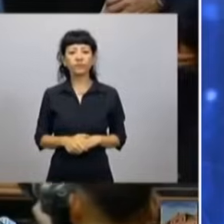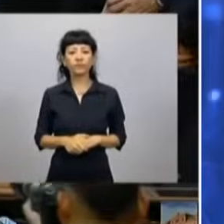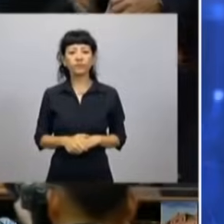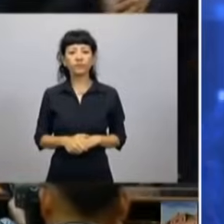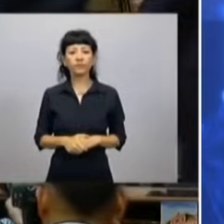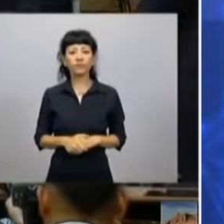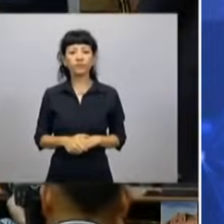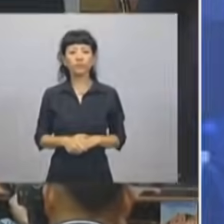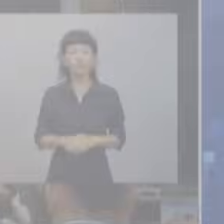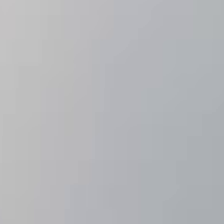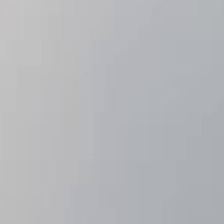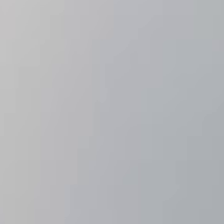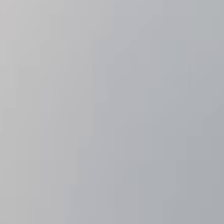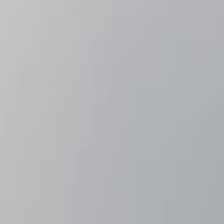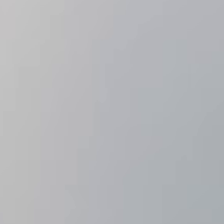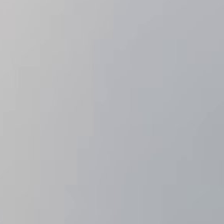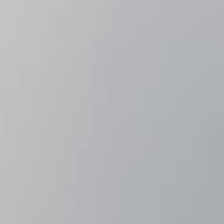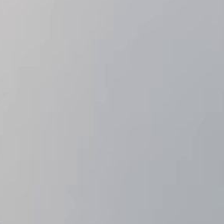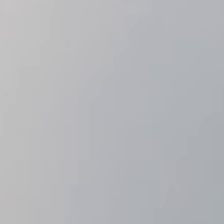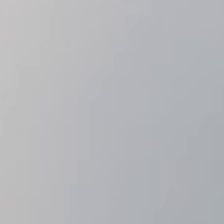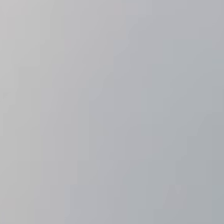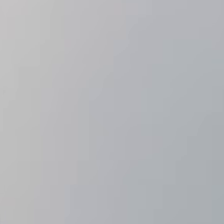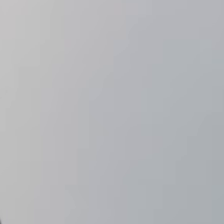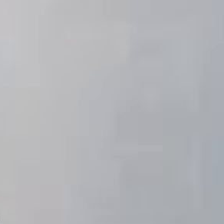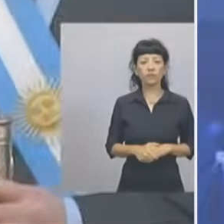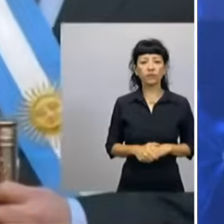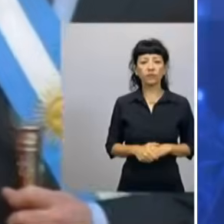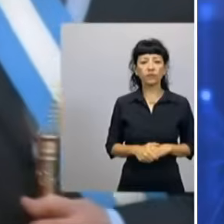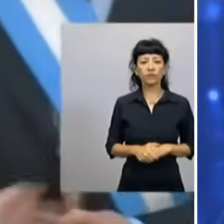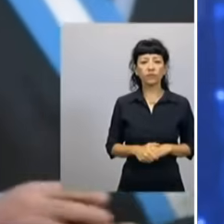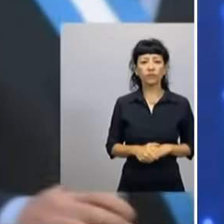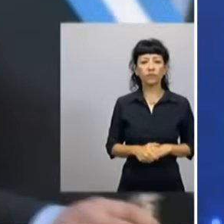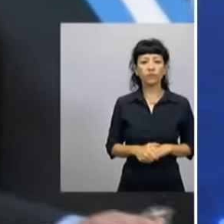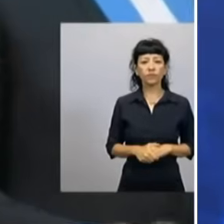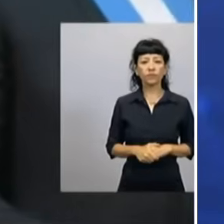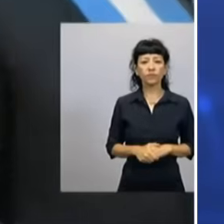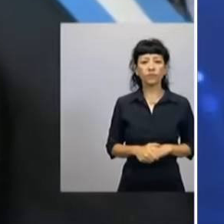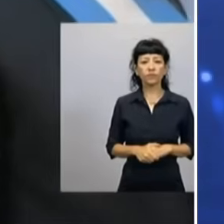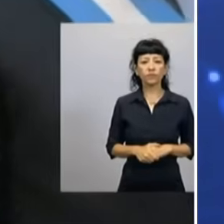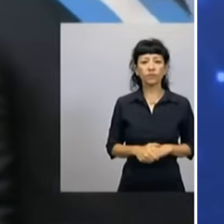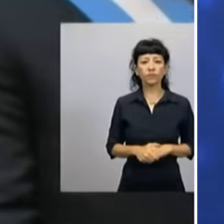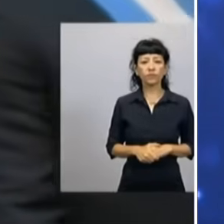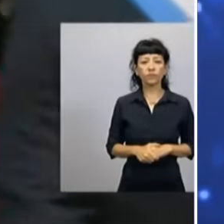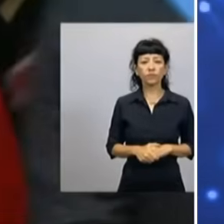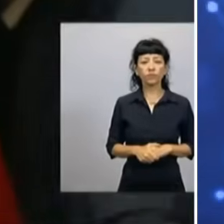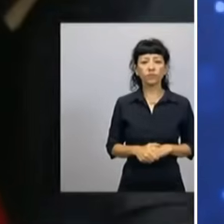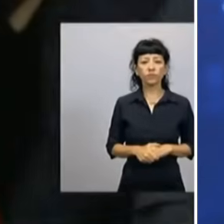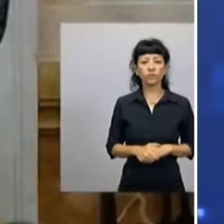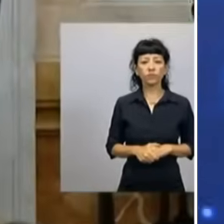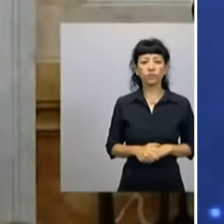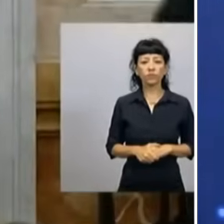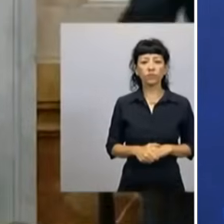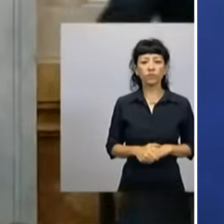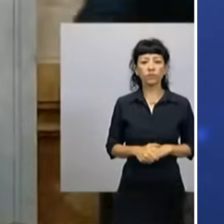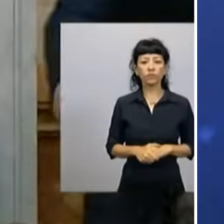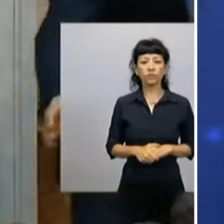ajustes y que esos ajustes al mismo tiempo puedan ir generando nuevas